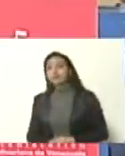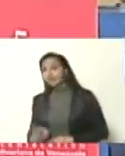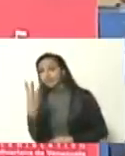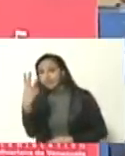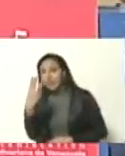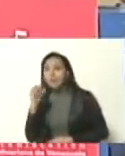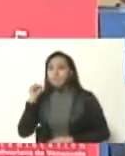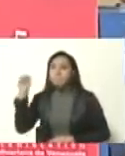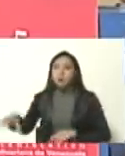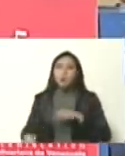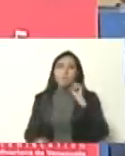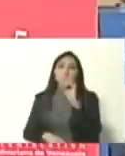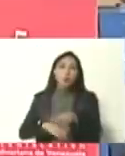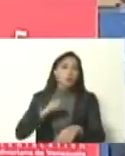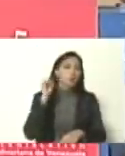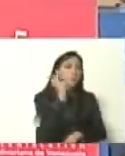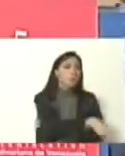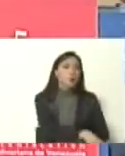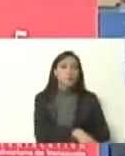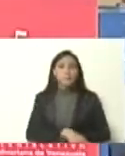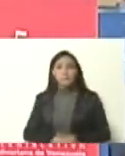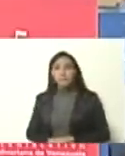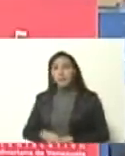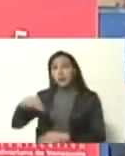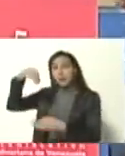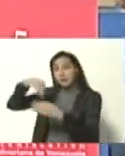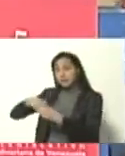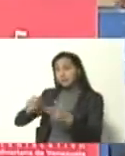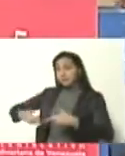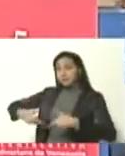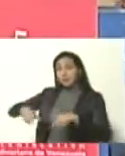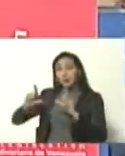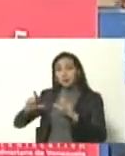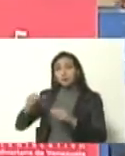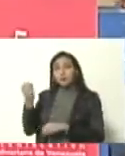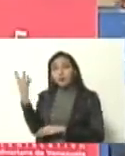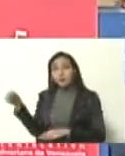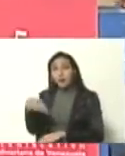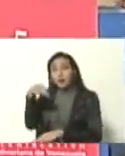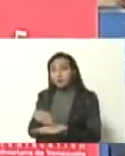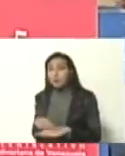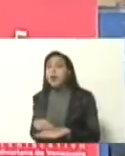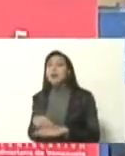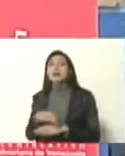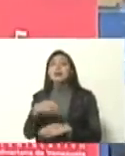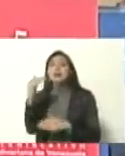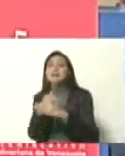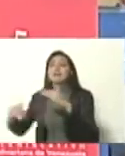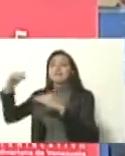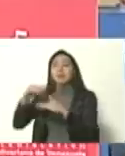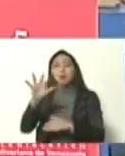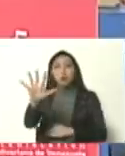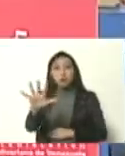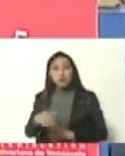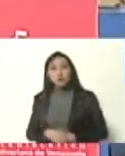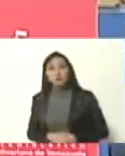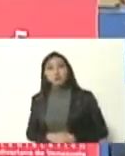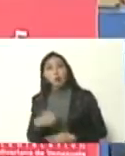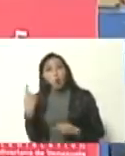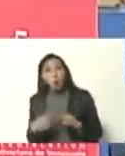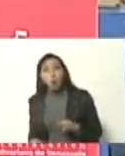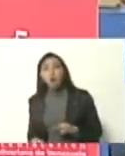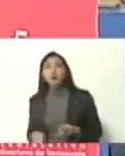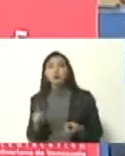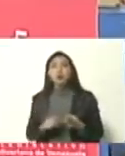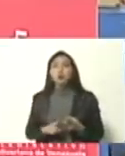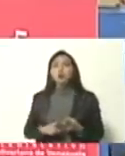Uno se iba a colocar en el piso 5 de la Asamblea Nacional, otro se iba a colocar en el piso 6 del